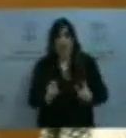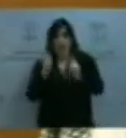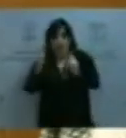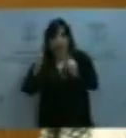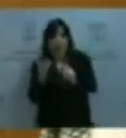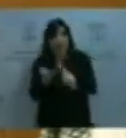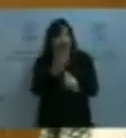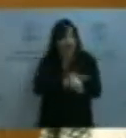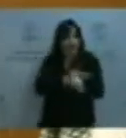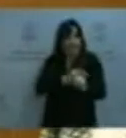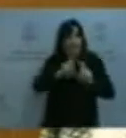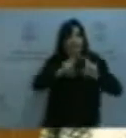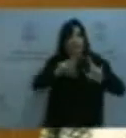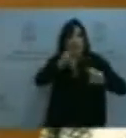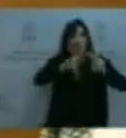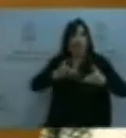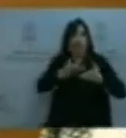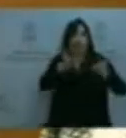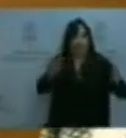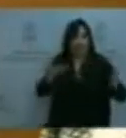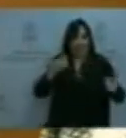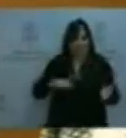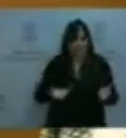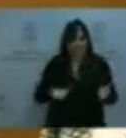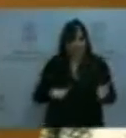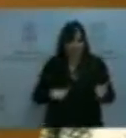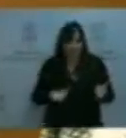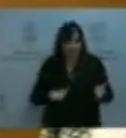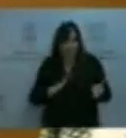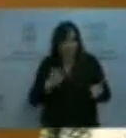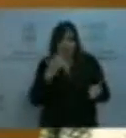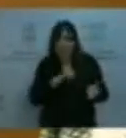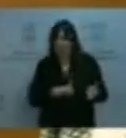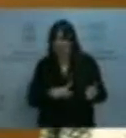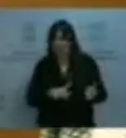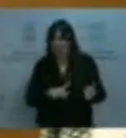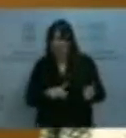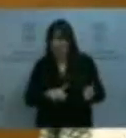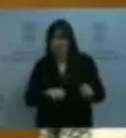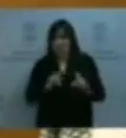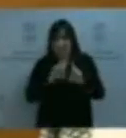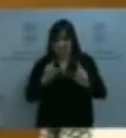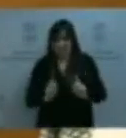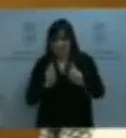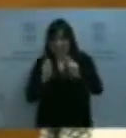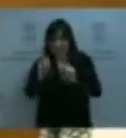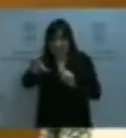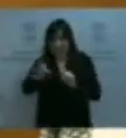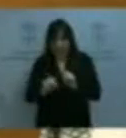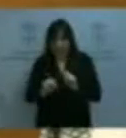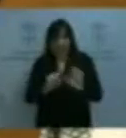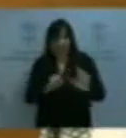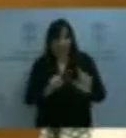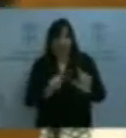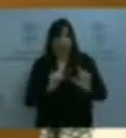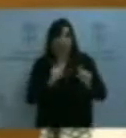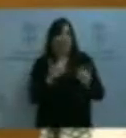mano me resulta un poco extraño, ¿no?, que la empresa que resultó adjudicataria empiece a buscar los perfiles un mes antes de ser la adjudicataria.